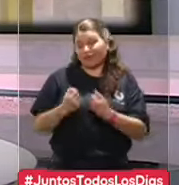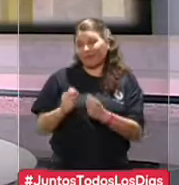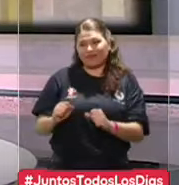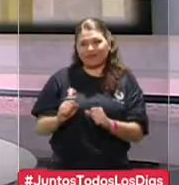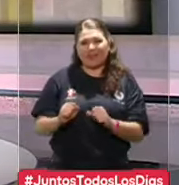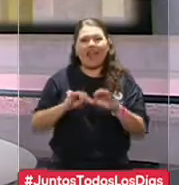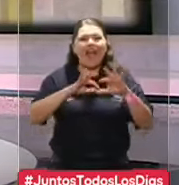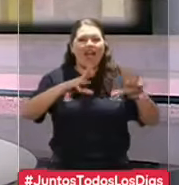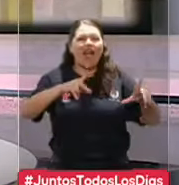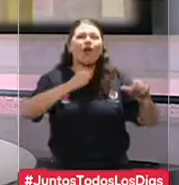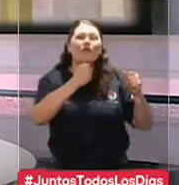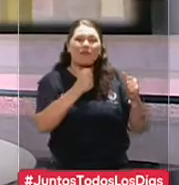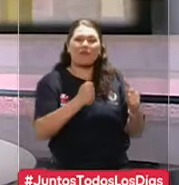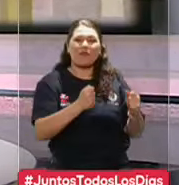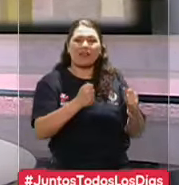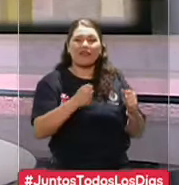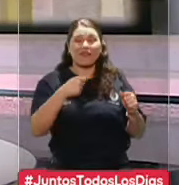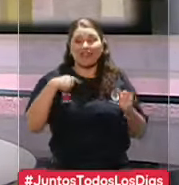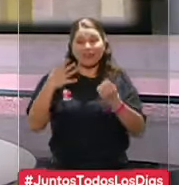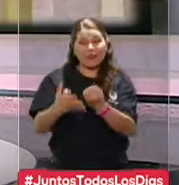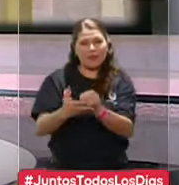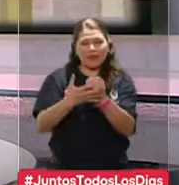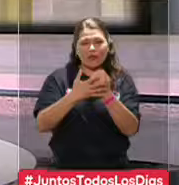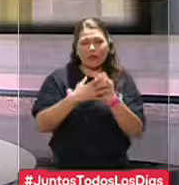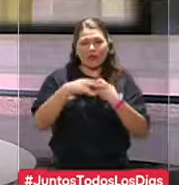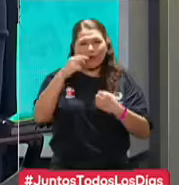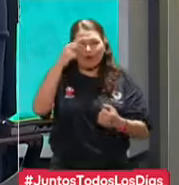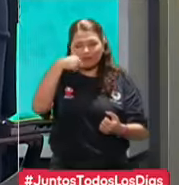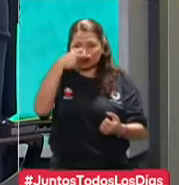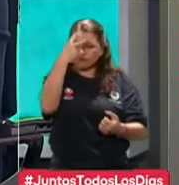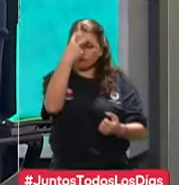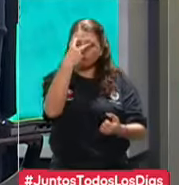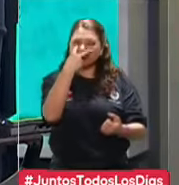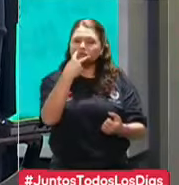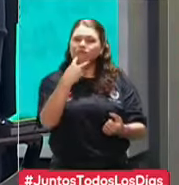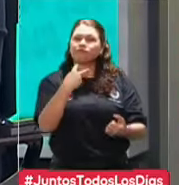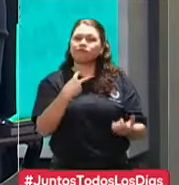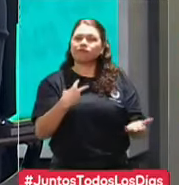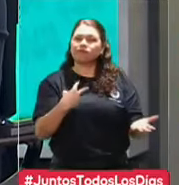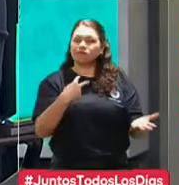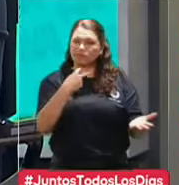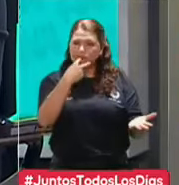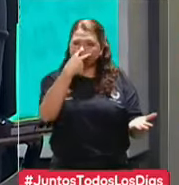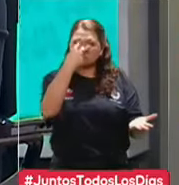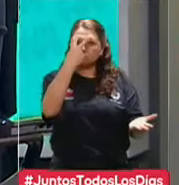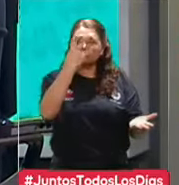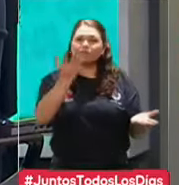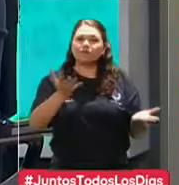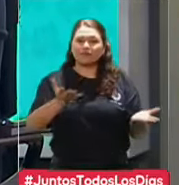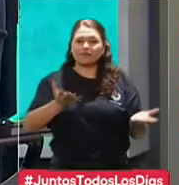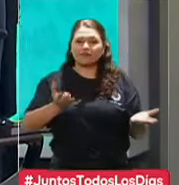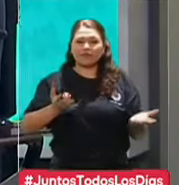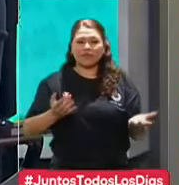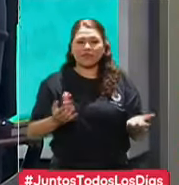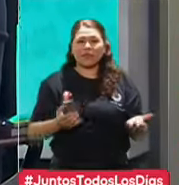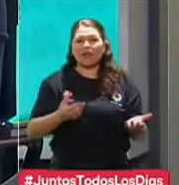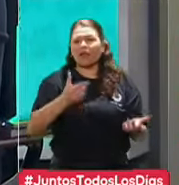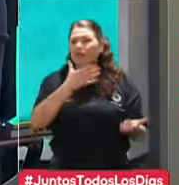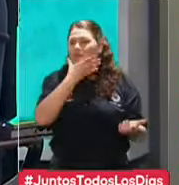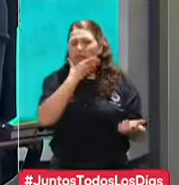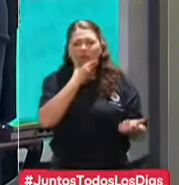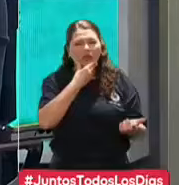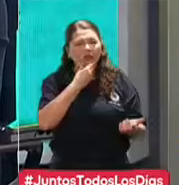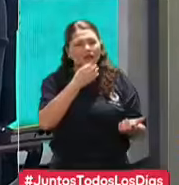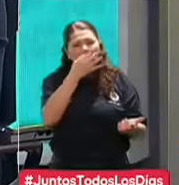como mucho en mi perspectiva de mí misma. Qué lindo. Siento cómo que me puedo correr en el agua. Qué linda frase, te